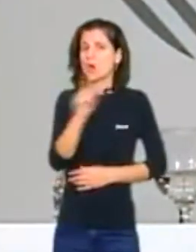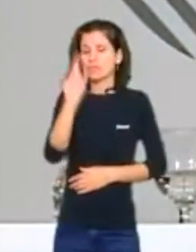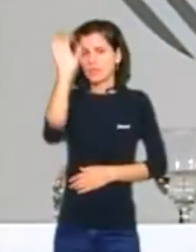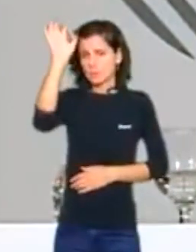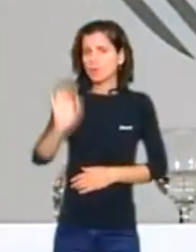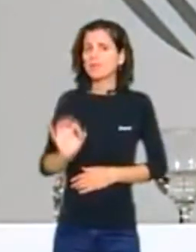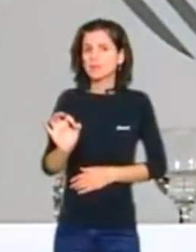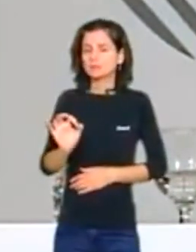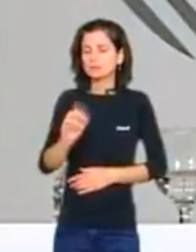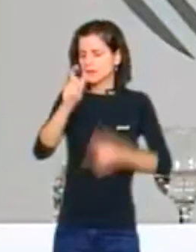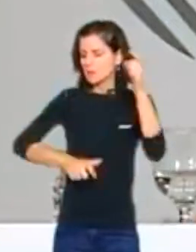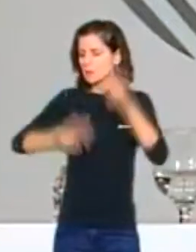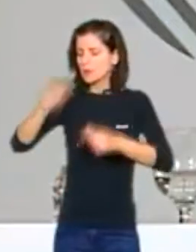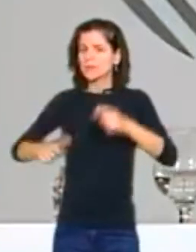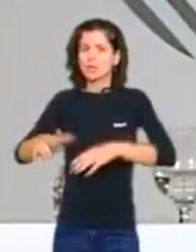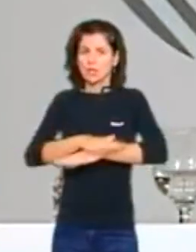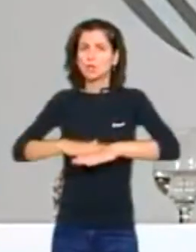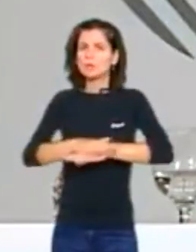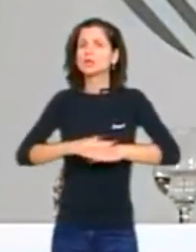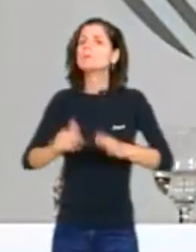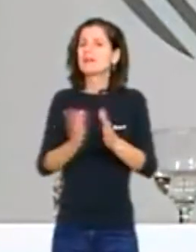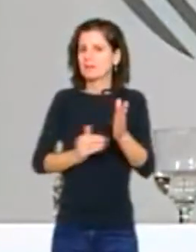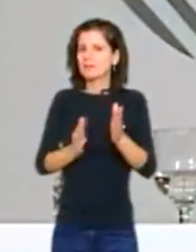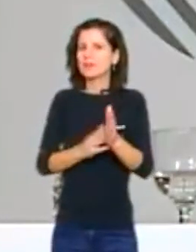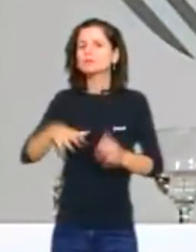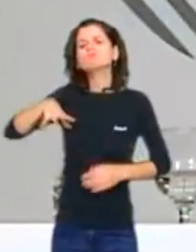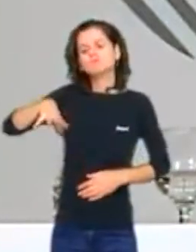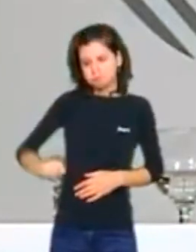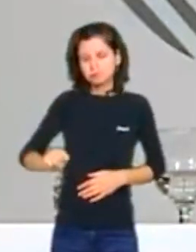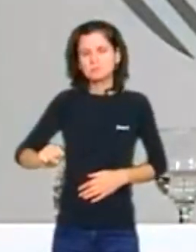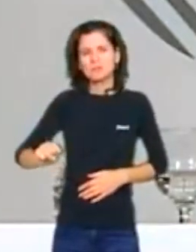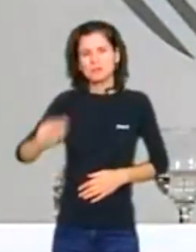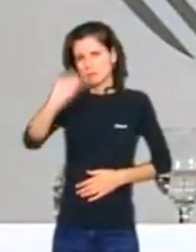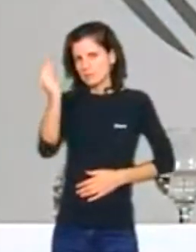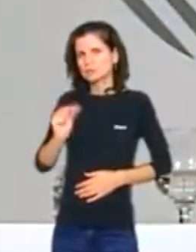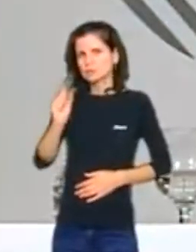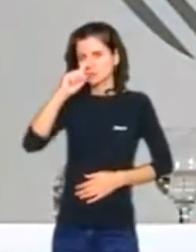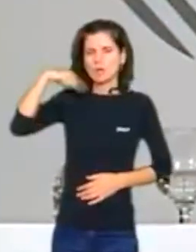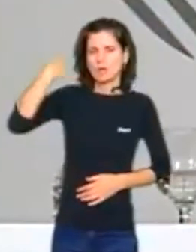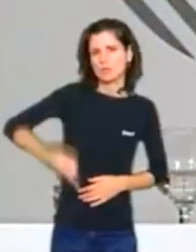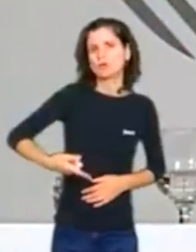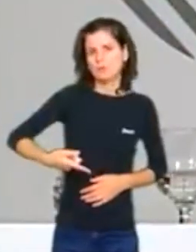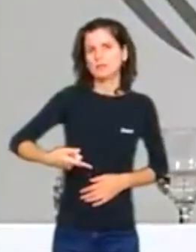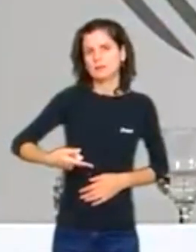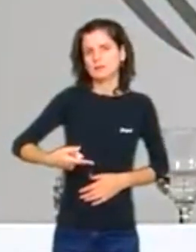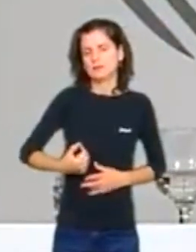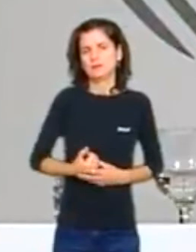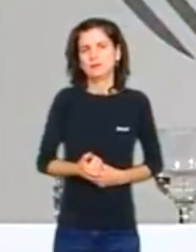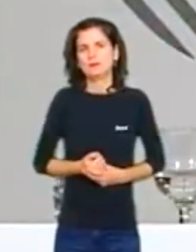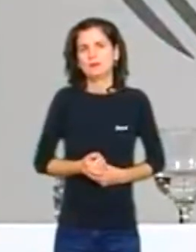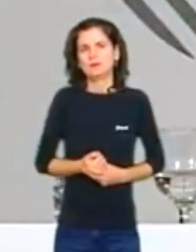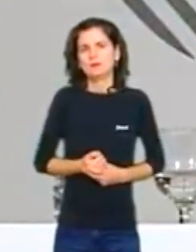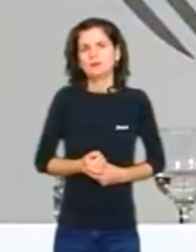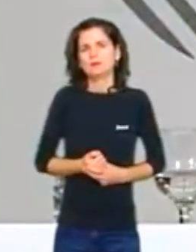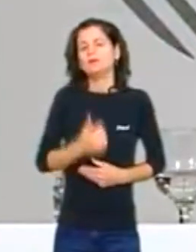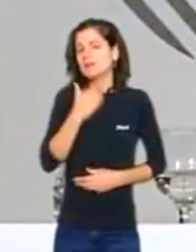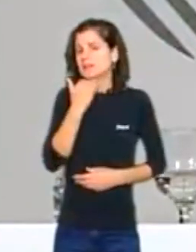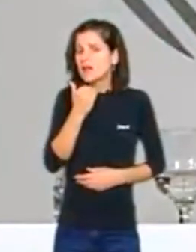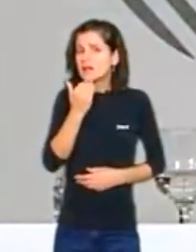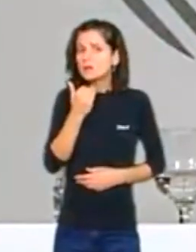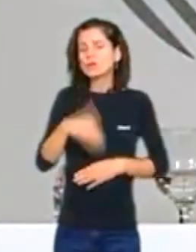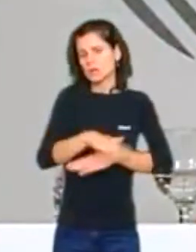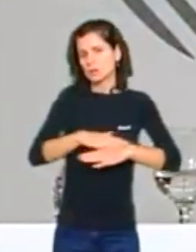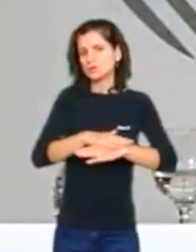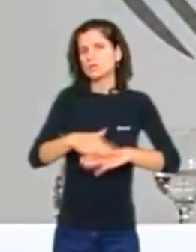el Gobierno valenciano ese dinero lo ha consignado en el presupuesto para el año que viene. Y esto también es algo que va a hacer el